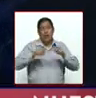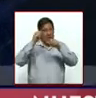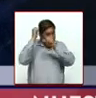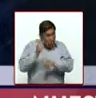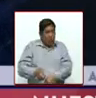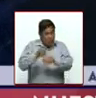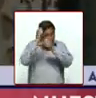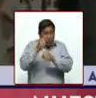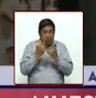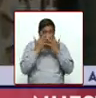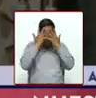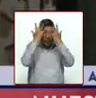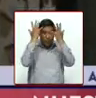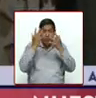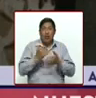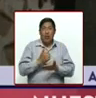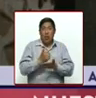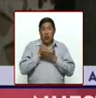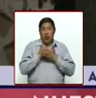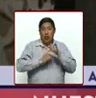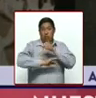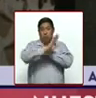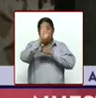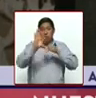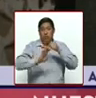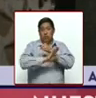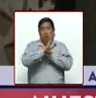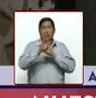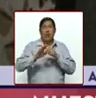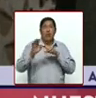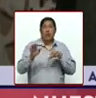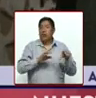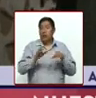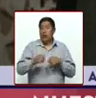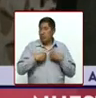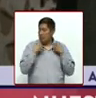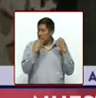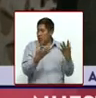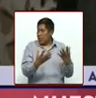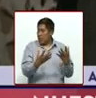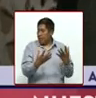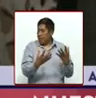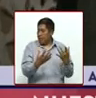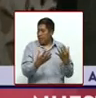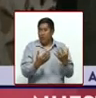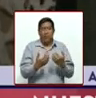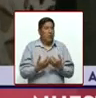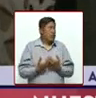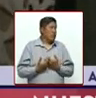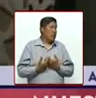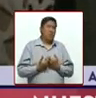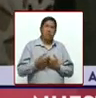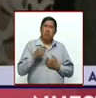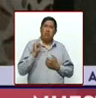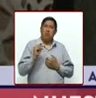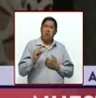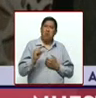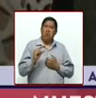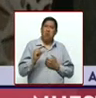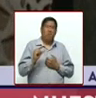aplacando los incendios, ¿no? Entonces insto a los rotarios e insto a la comunidad para que aporten con un grano de arena